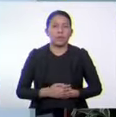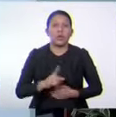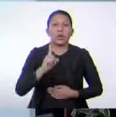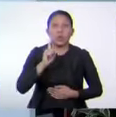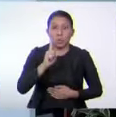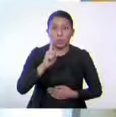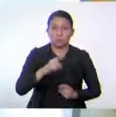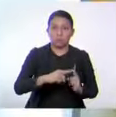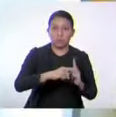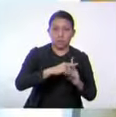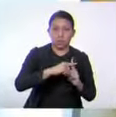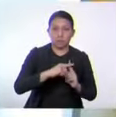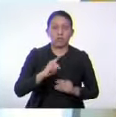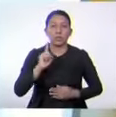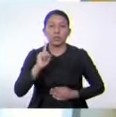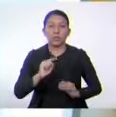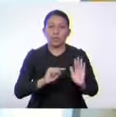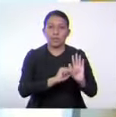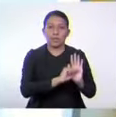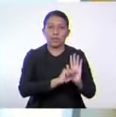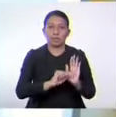spin negativo.